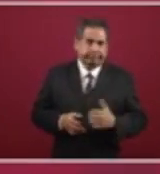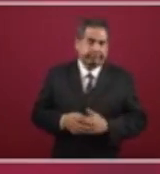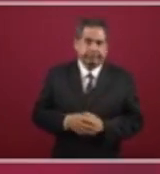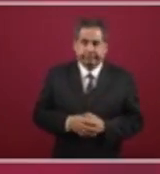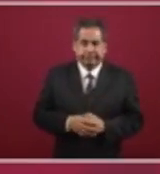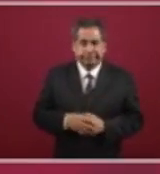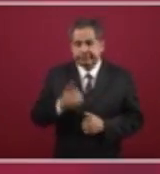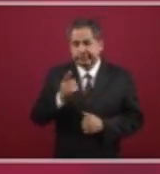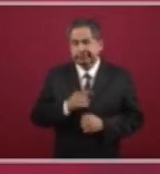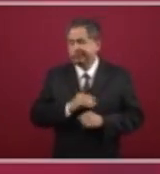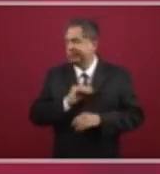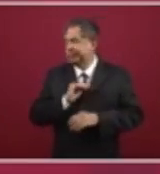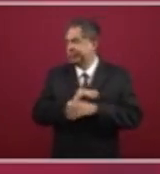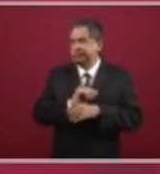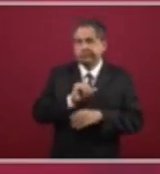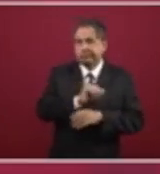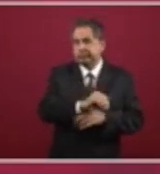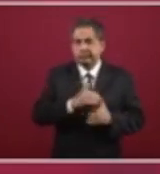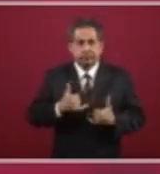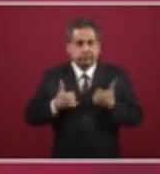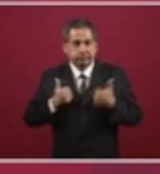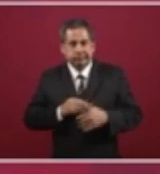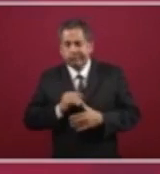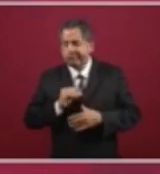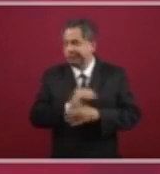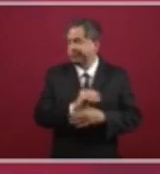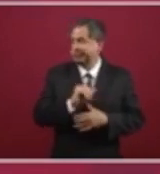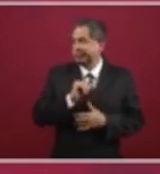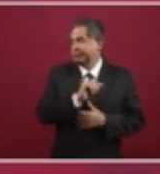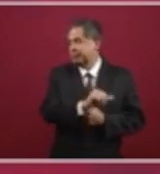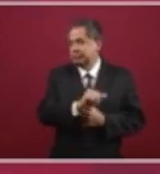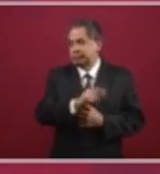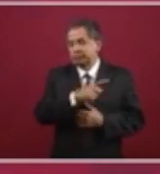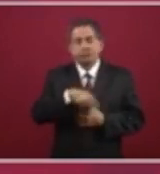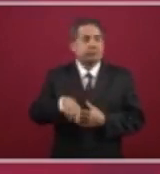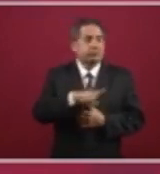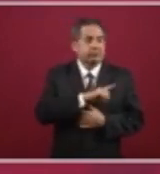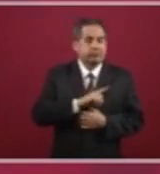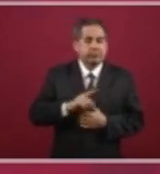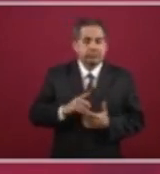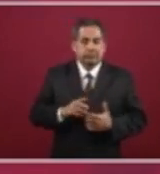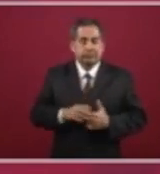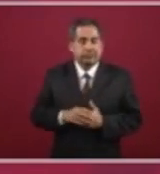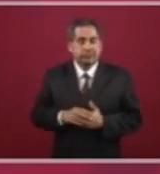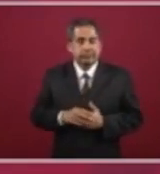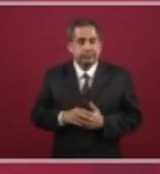y le dieron la espalda a los jóvenes y le dieron la espalda a los